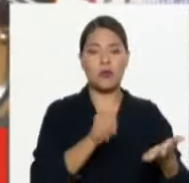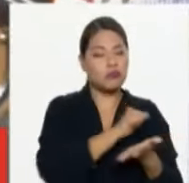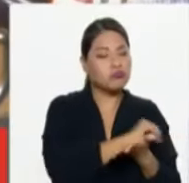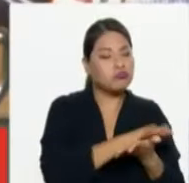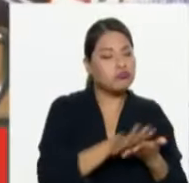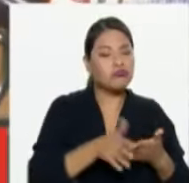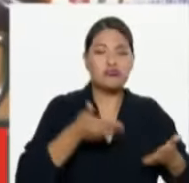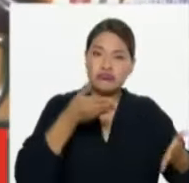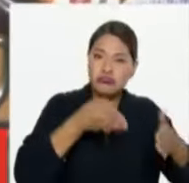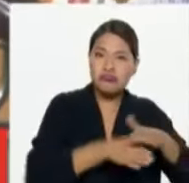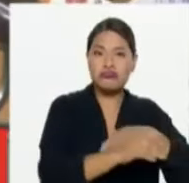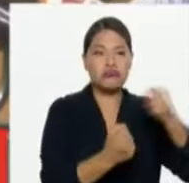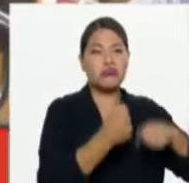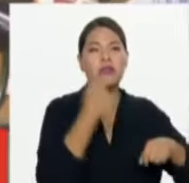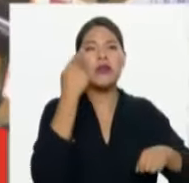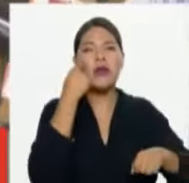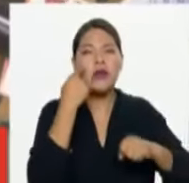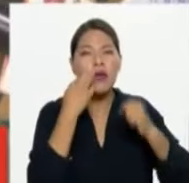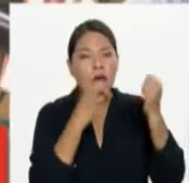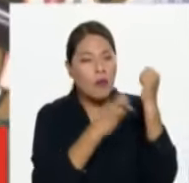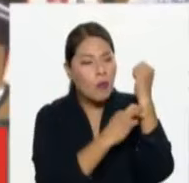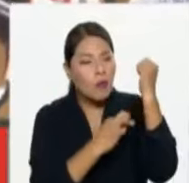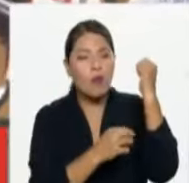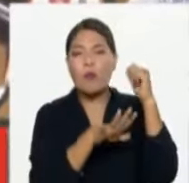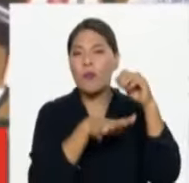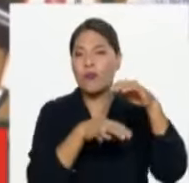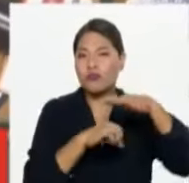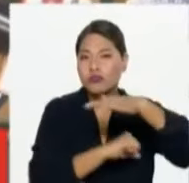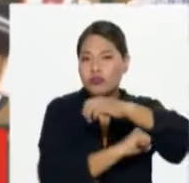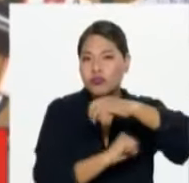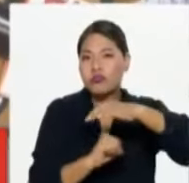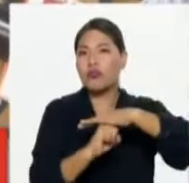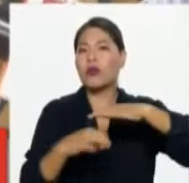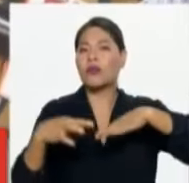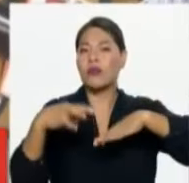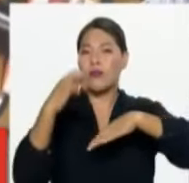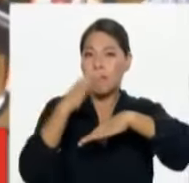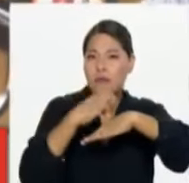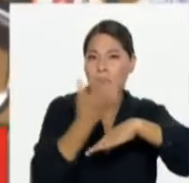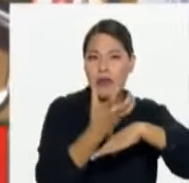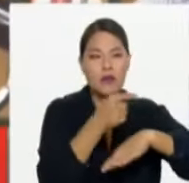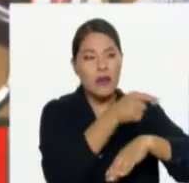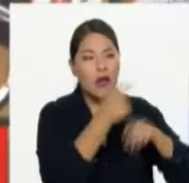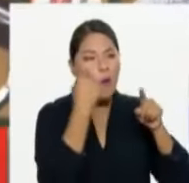costar. Déjanos tus comentarios, no olvides de suscribirte a nuestro canal, dale muchos like